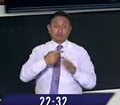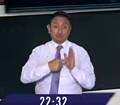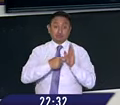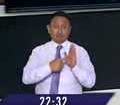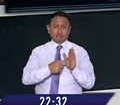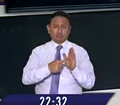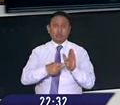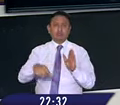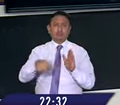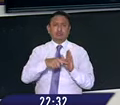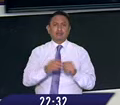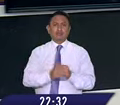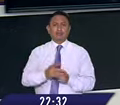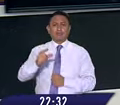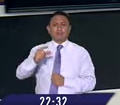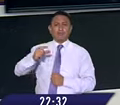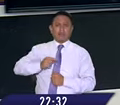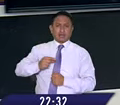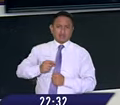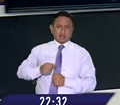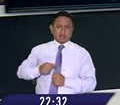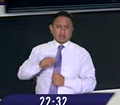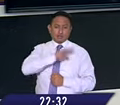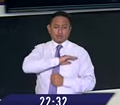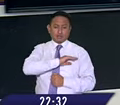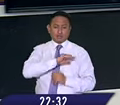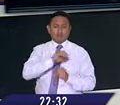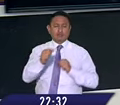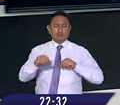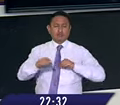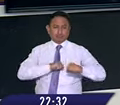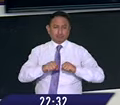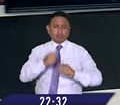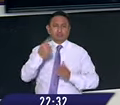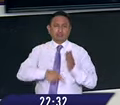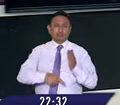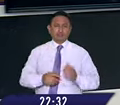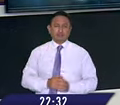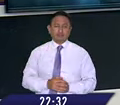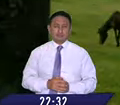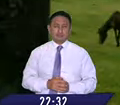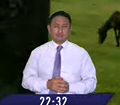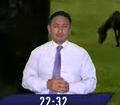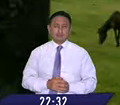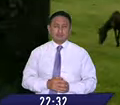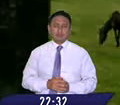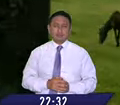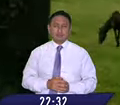conoceremos los pormenores del trabajo municipal que procura evitar una tragedia.